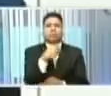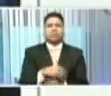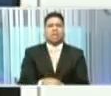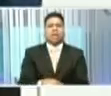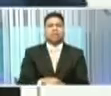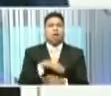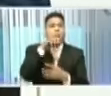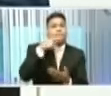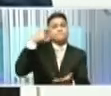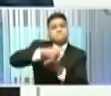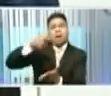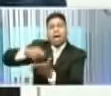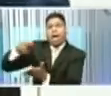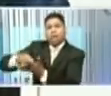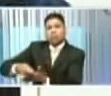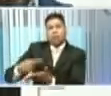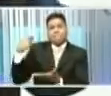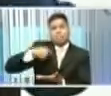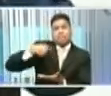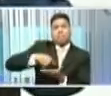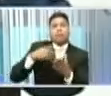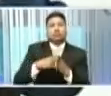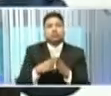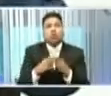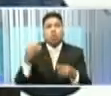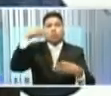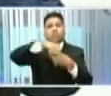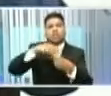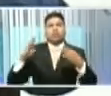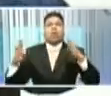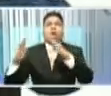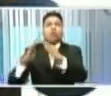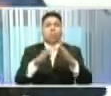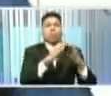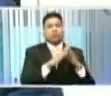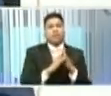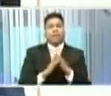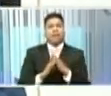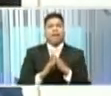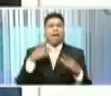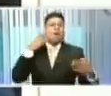ellos para generar violencia en las comunidades y atacar los CLAP.